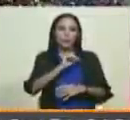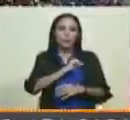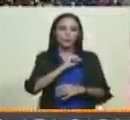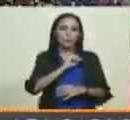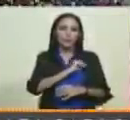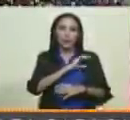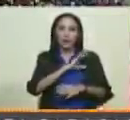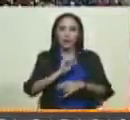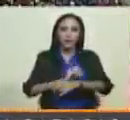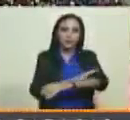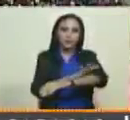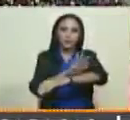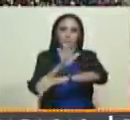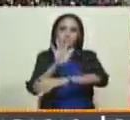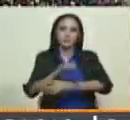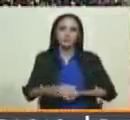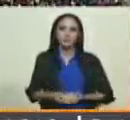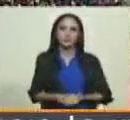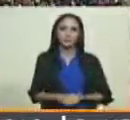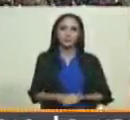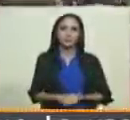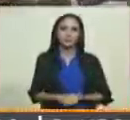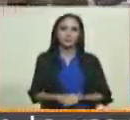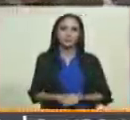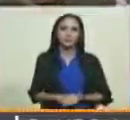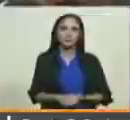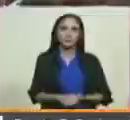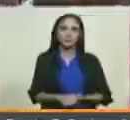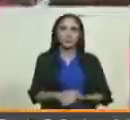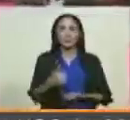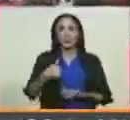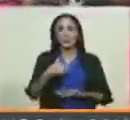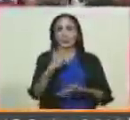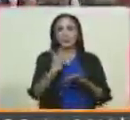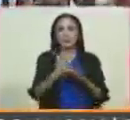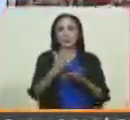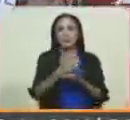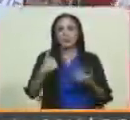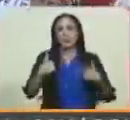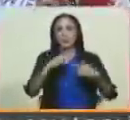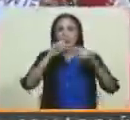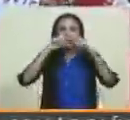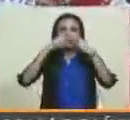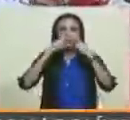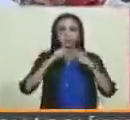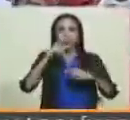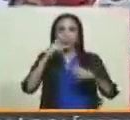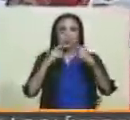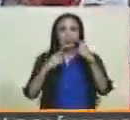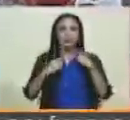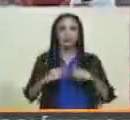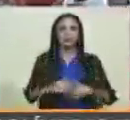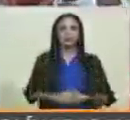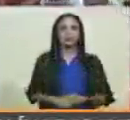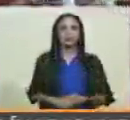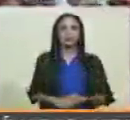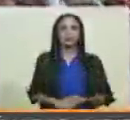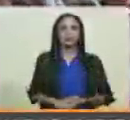me salta. Sin darme cuenta siento y sin querer estoy llorando.